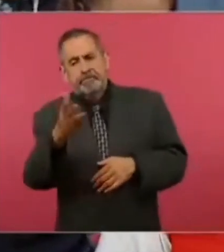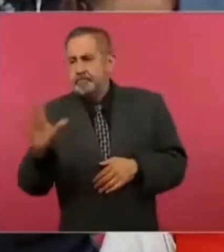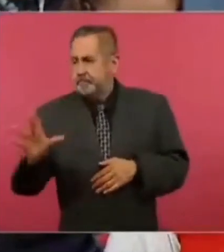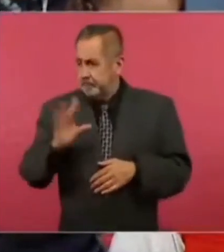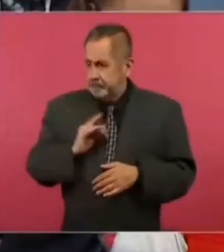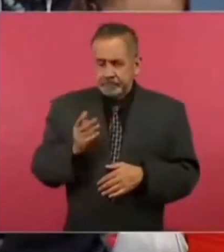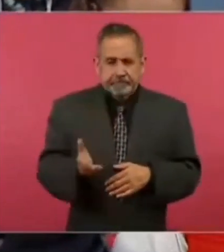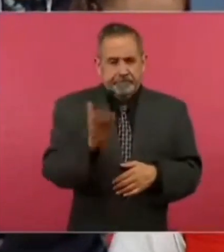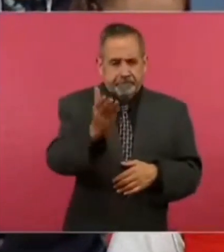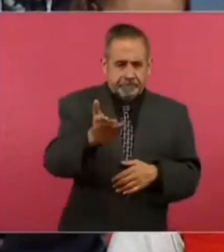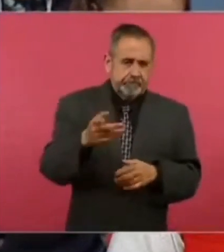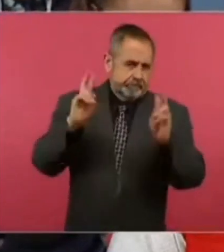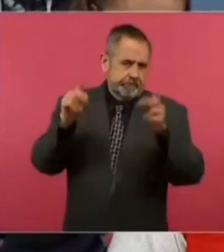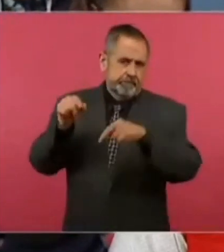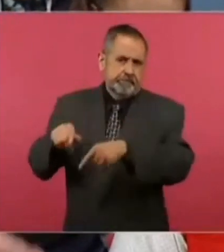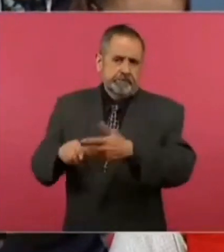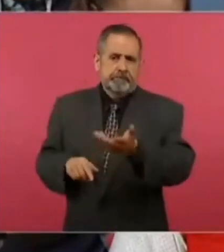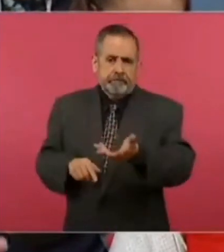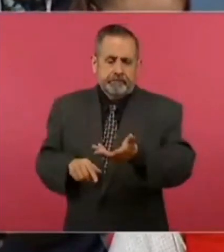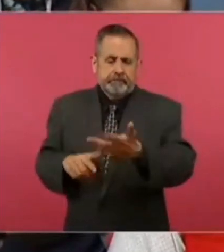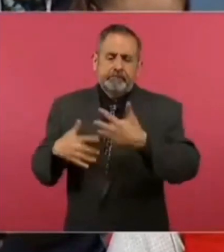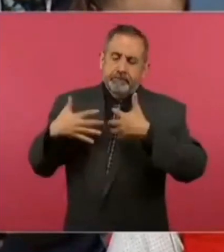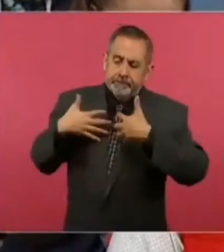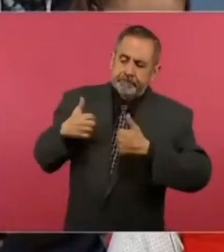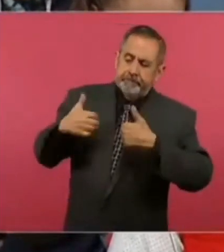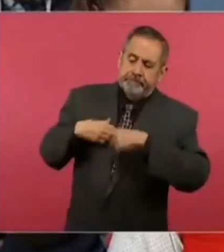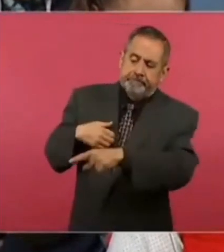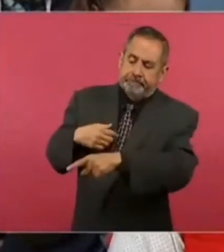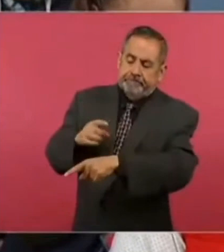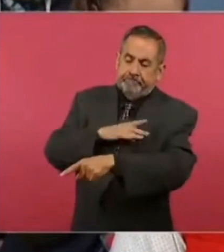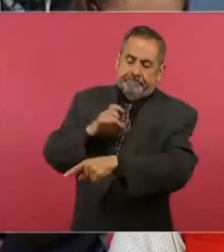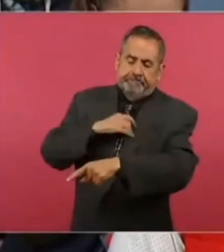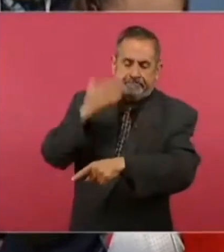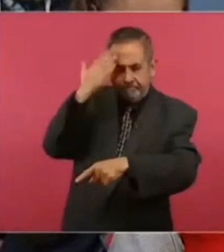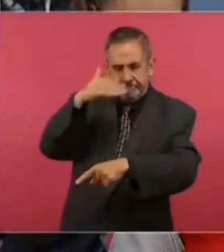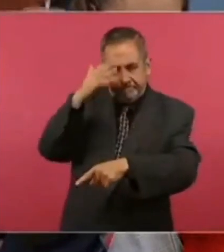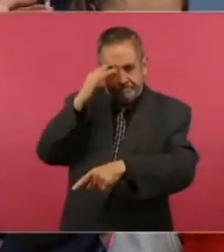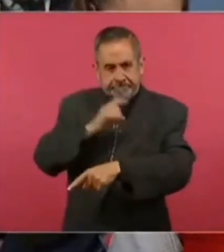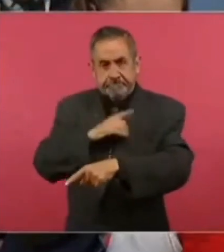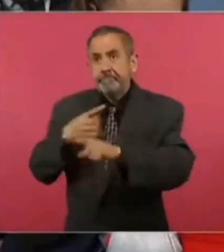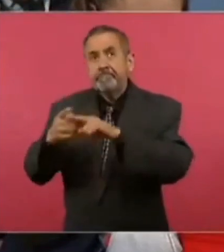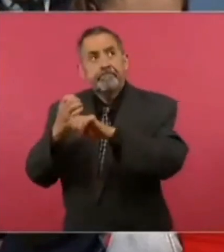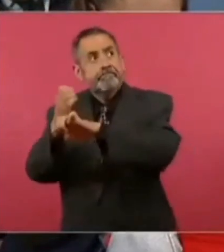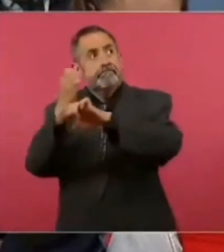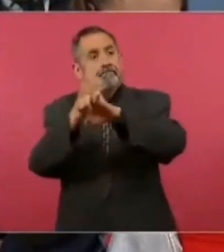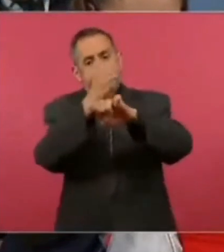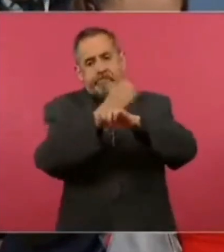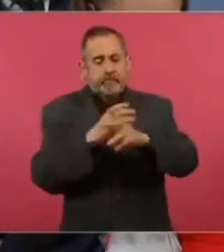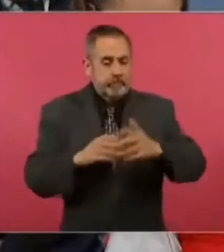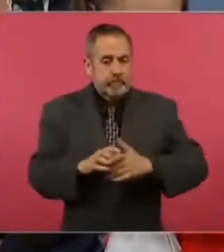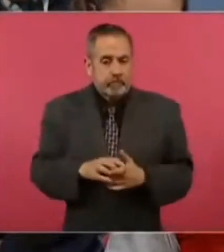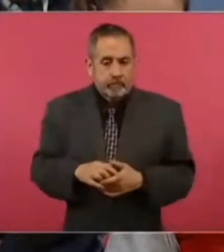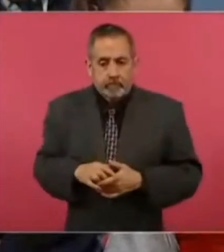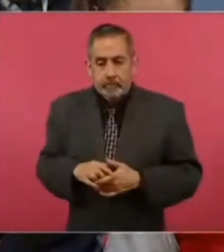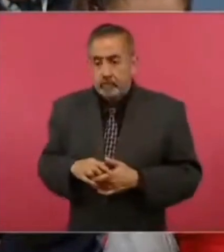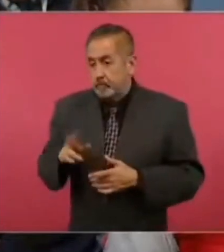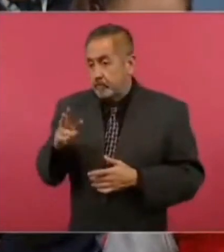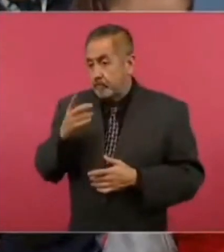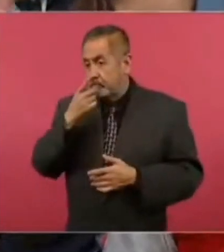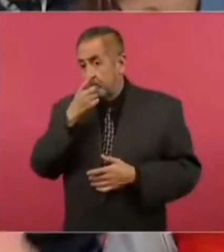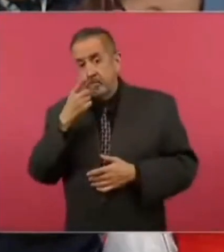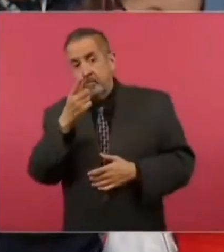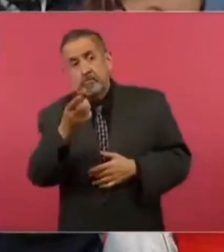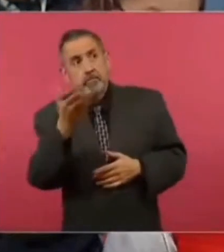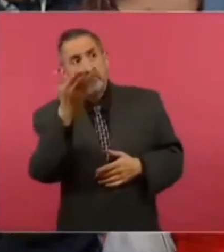tipo de temas, pues son, entendemos el terror, el miedo que tienen muchas veces en los estados, dicen, si no les decimos, si